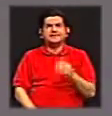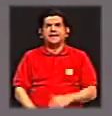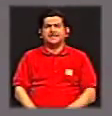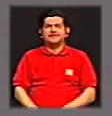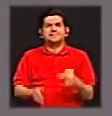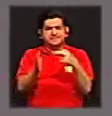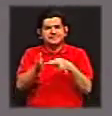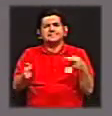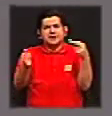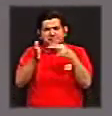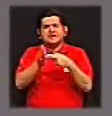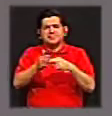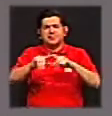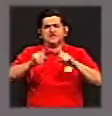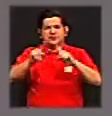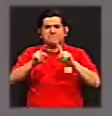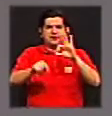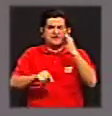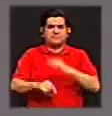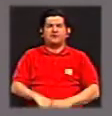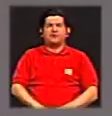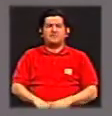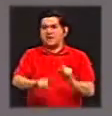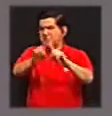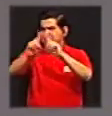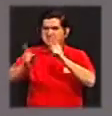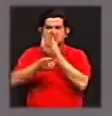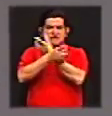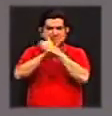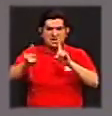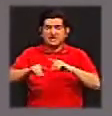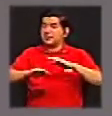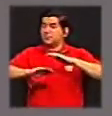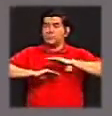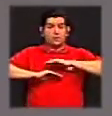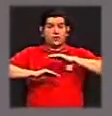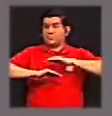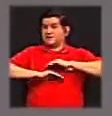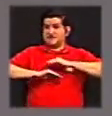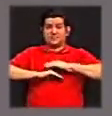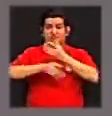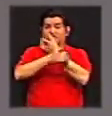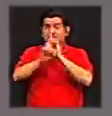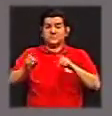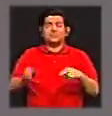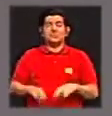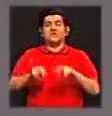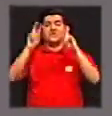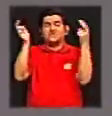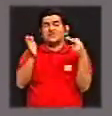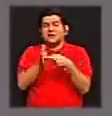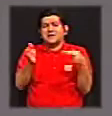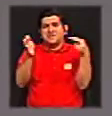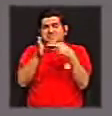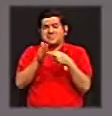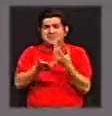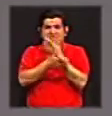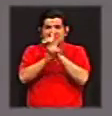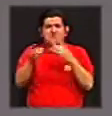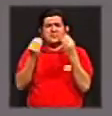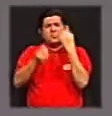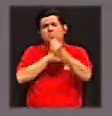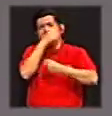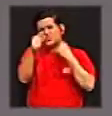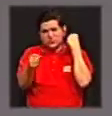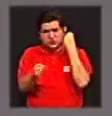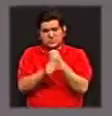frecuente en este tipo de democracias. La insatisfacción con la democracia es un tema recurrente. Cuando una democracia lleva muchos años,